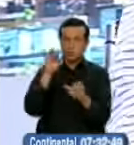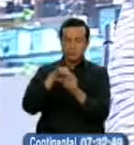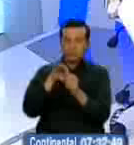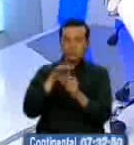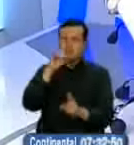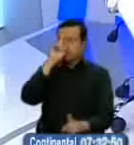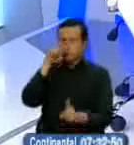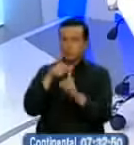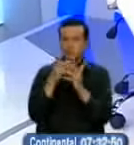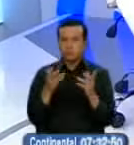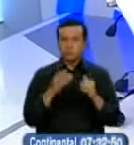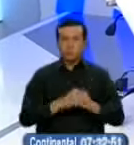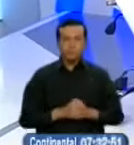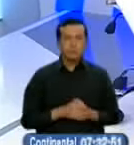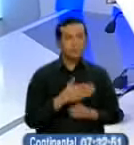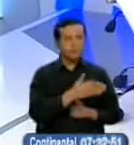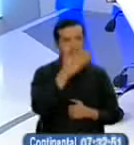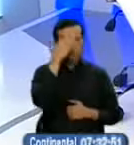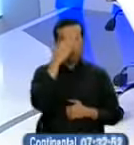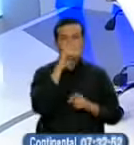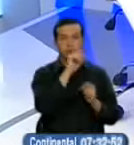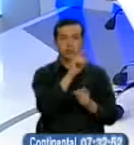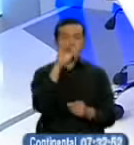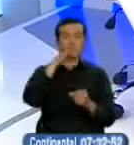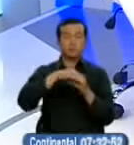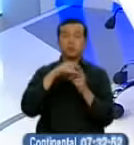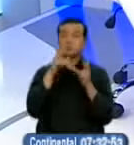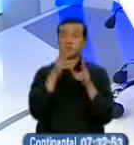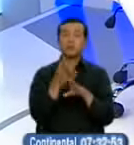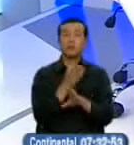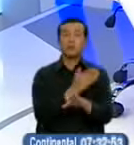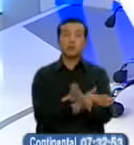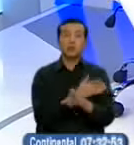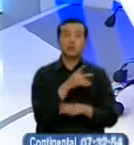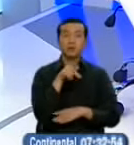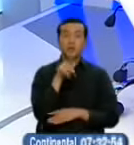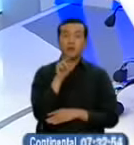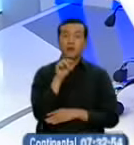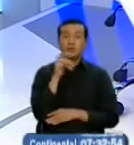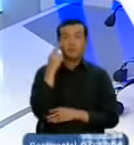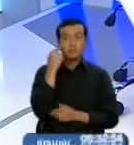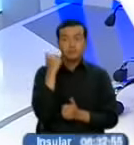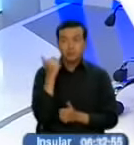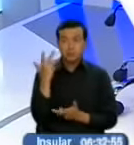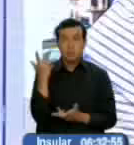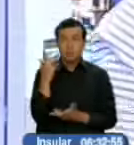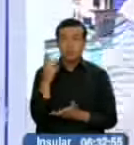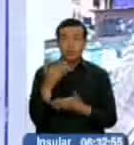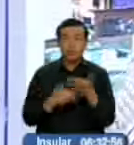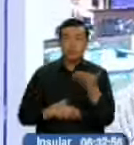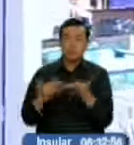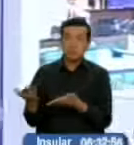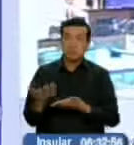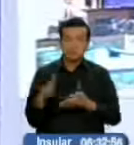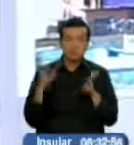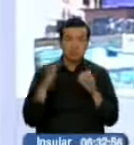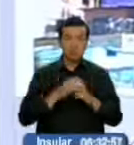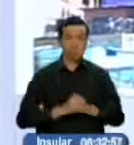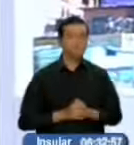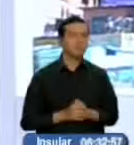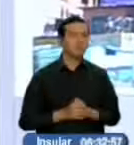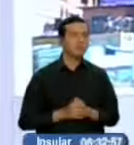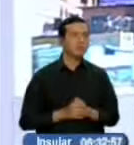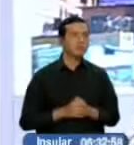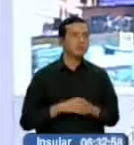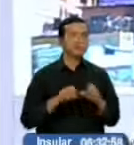el objetivo. Tú sabes, en la consulta popular era la misma que promueven las PAMES, pero a nosotros no nos fue bien, a nosotros no nos dieron los formularios.